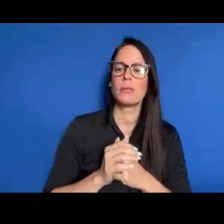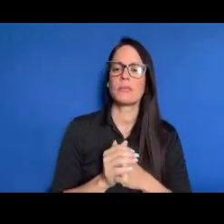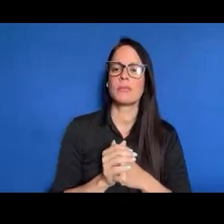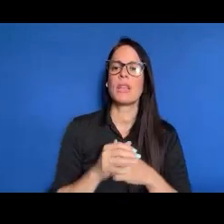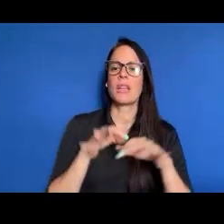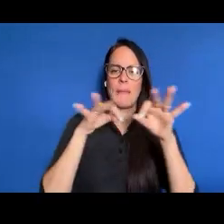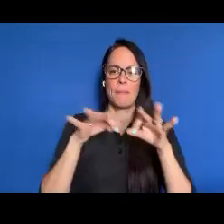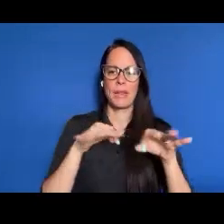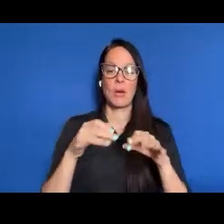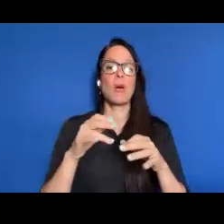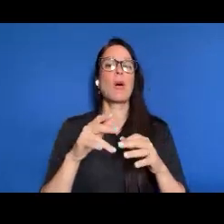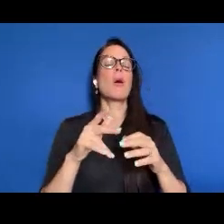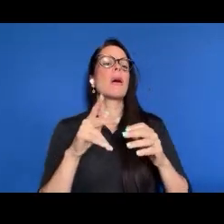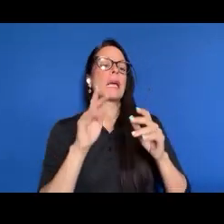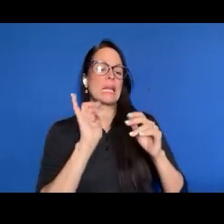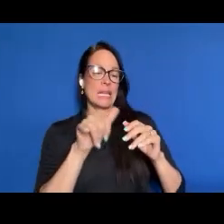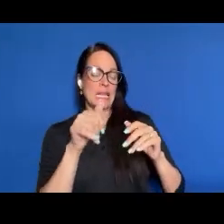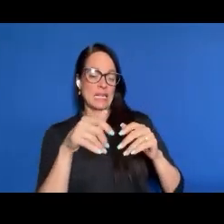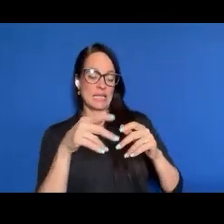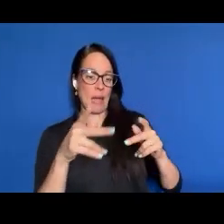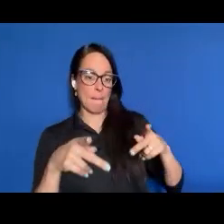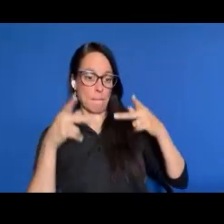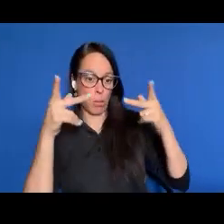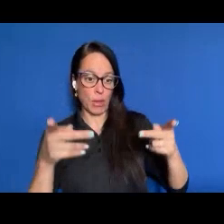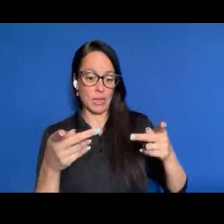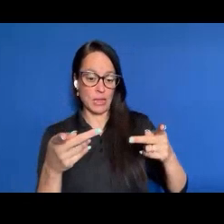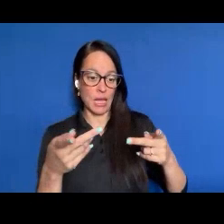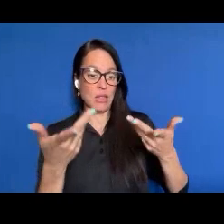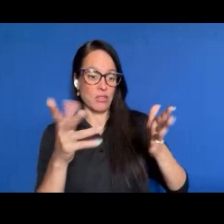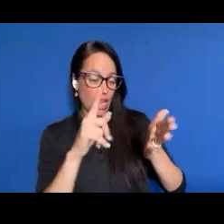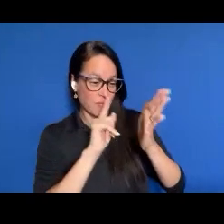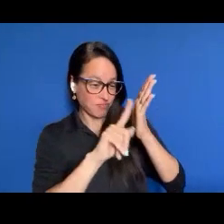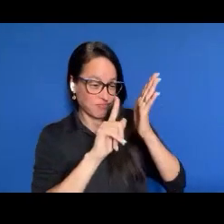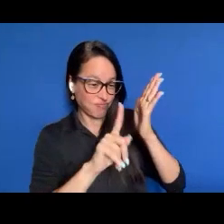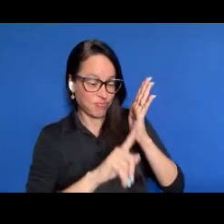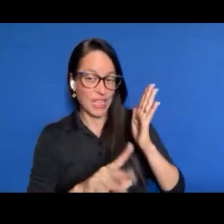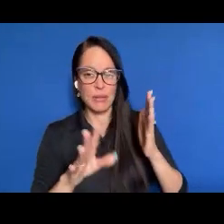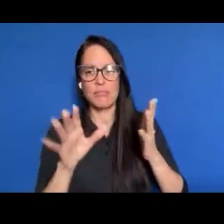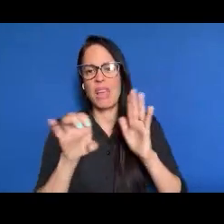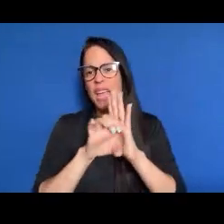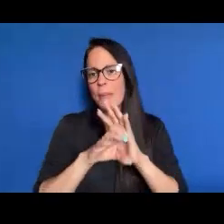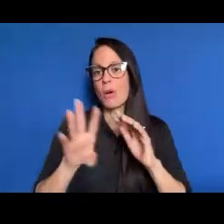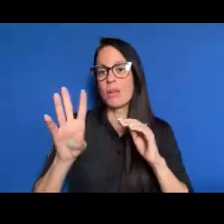otra vez al comité. Nosotros le decimos, luego de haber revisado estas 69 propuestas,